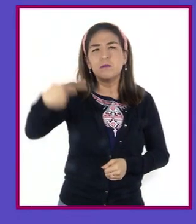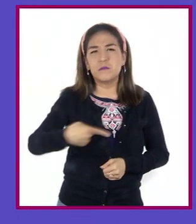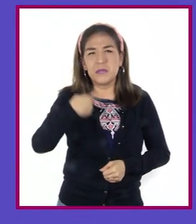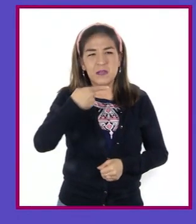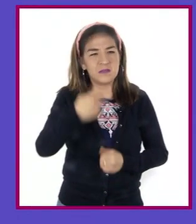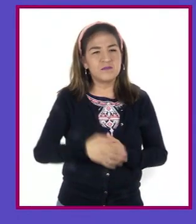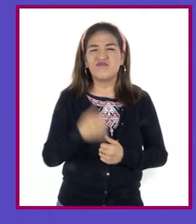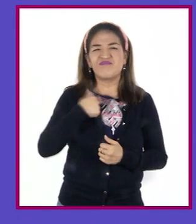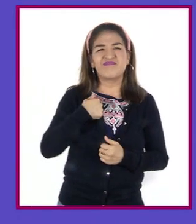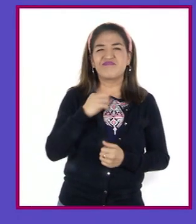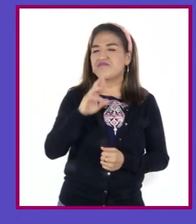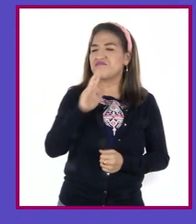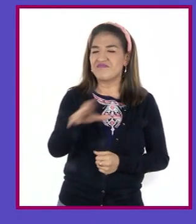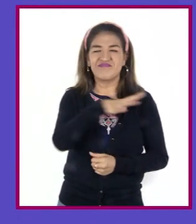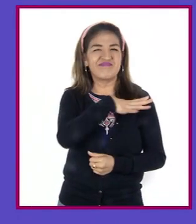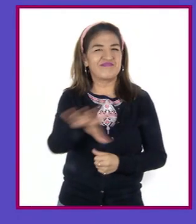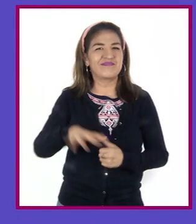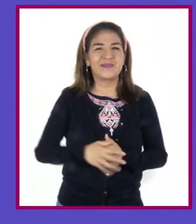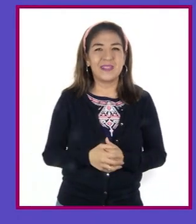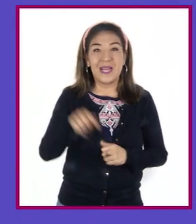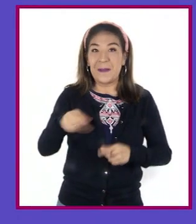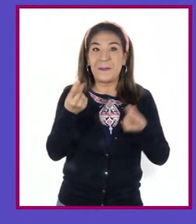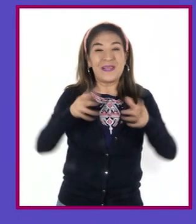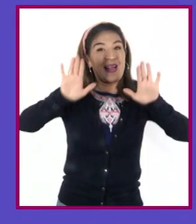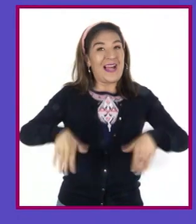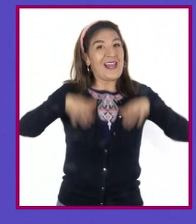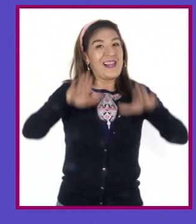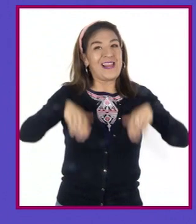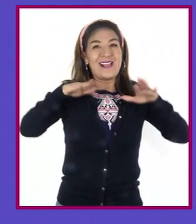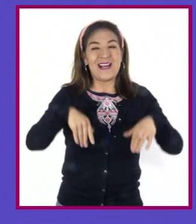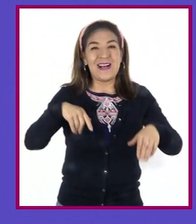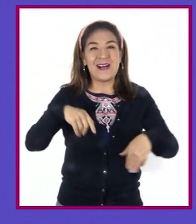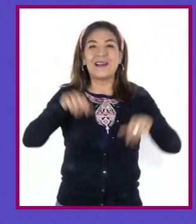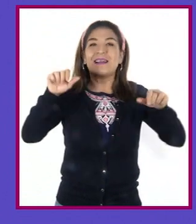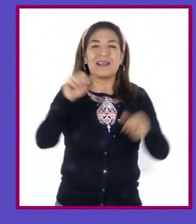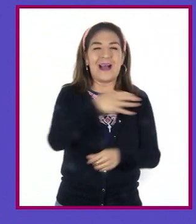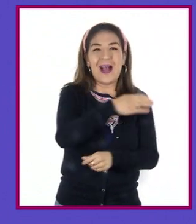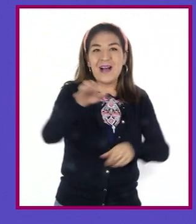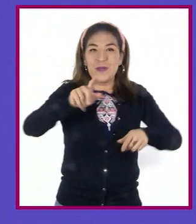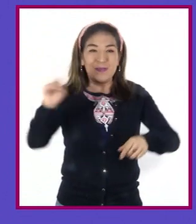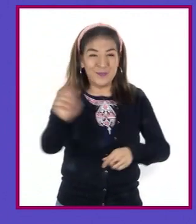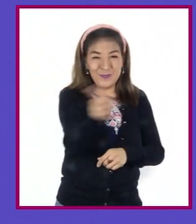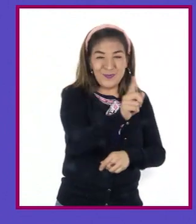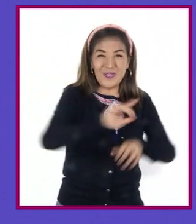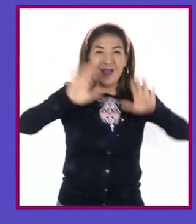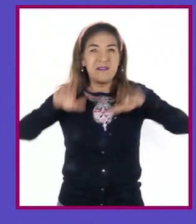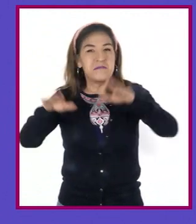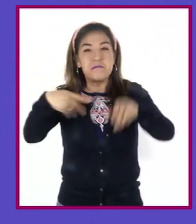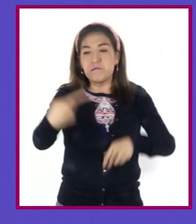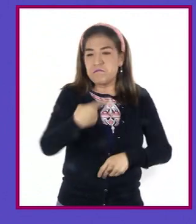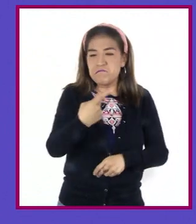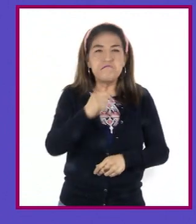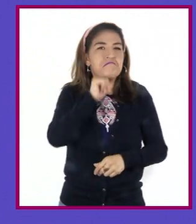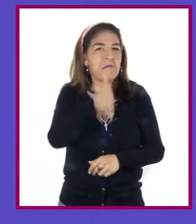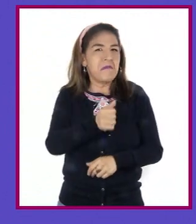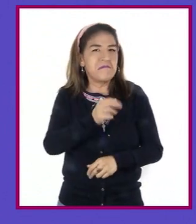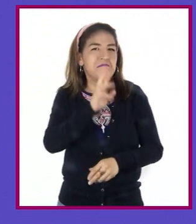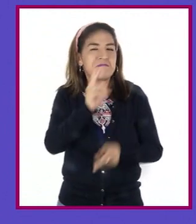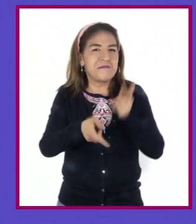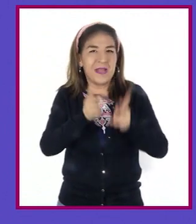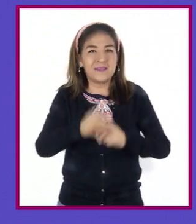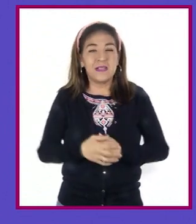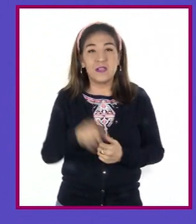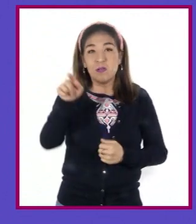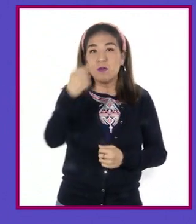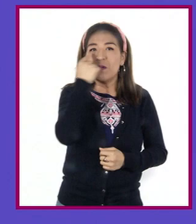y no respondo. Salta, corre en el campo, me pregunta sin hablar. Y sus ojos